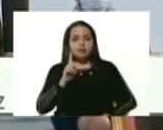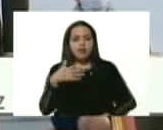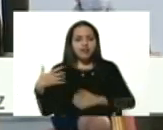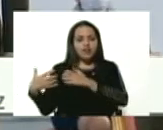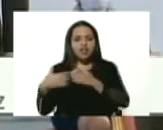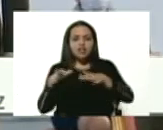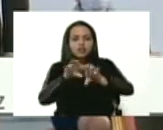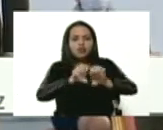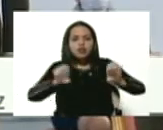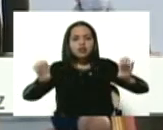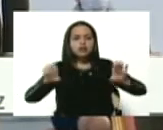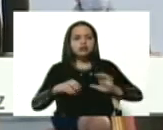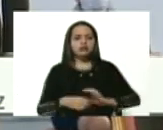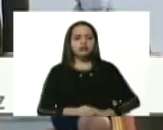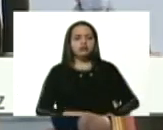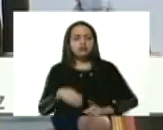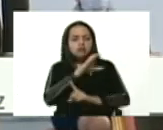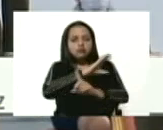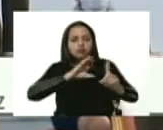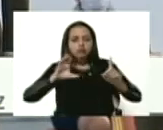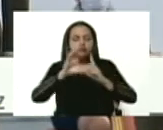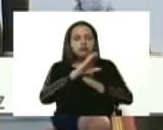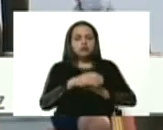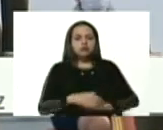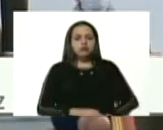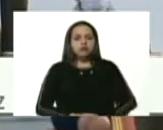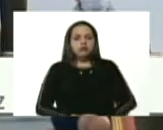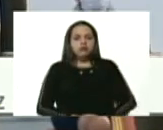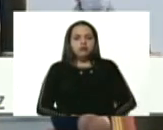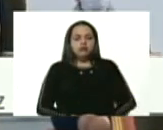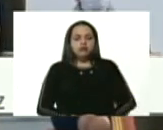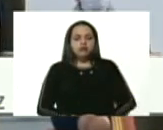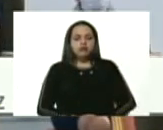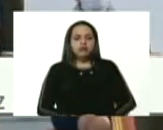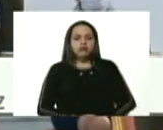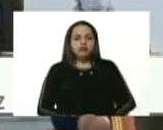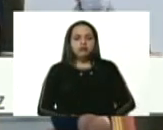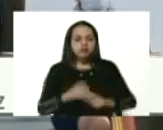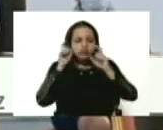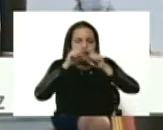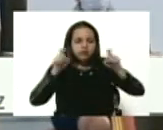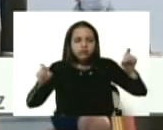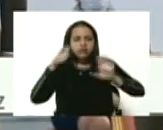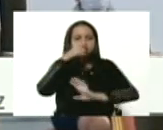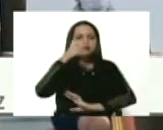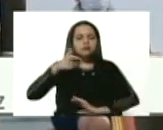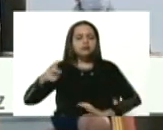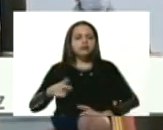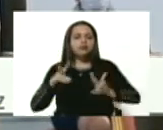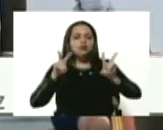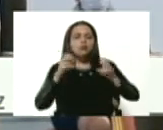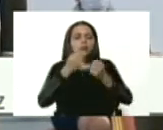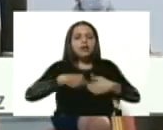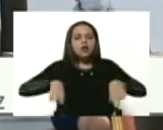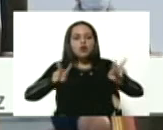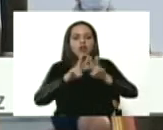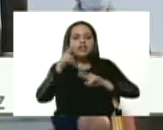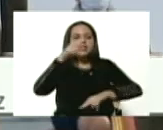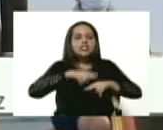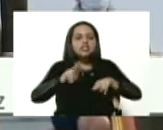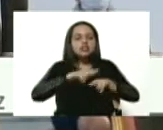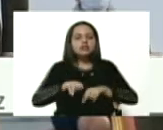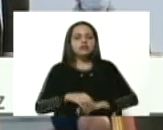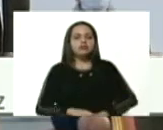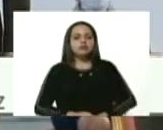batallas educativas, culturales, por la formación del pueblo, por los nuevos valores de los niños,